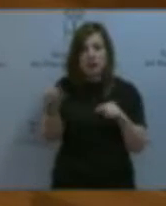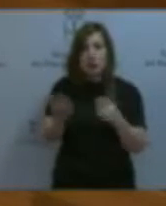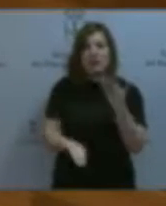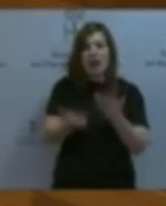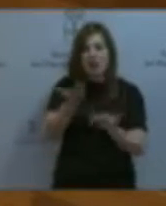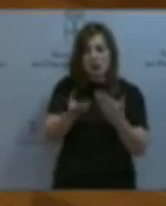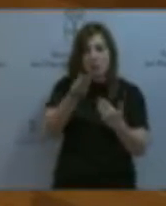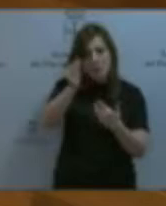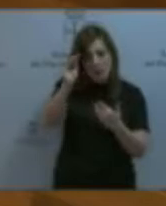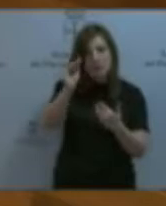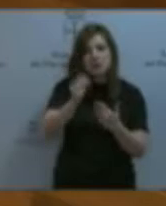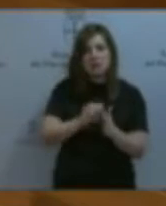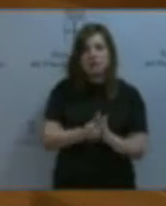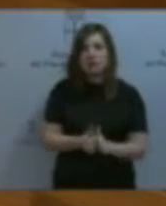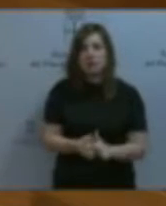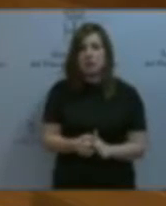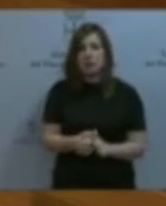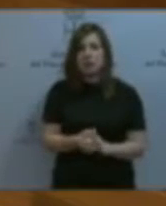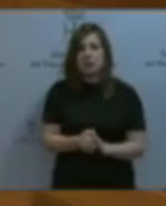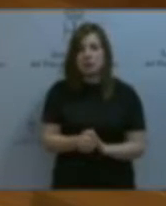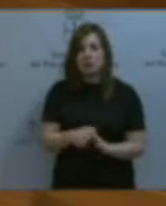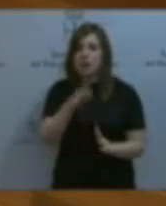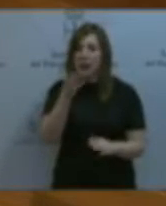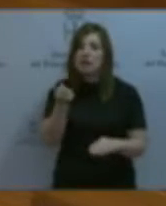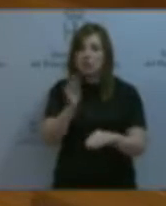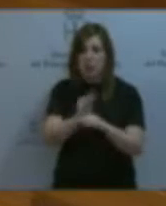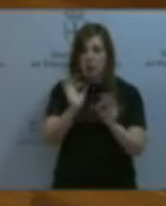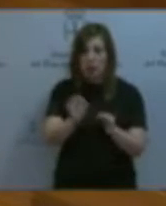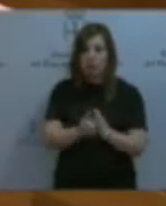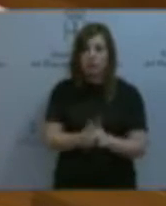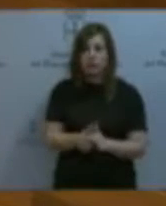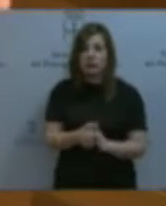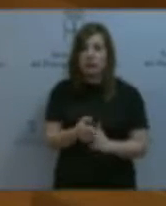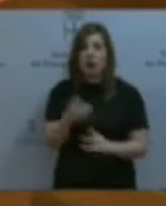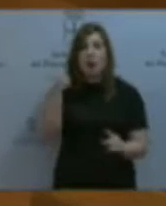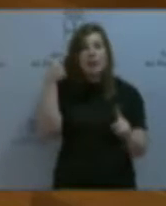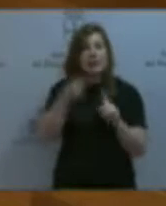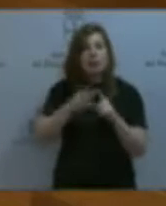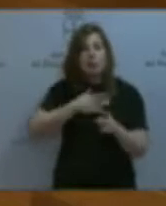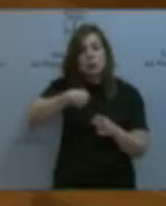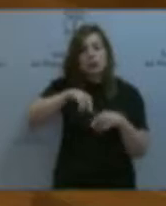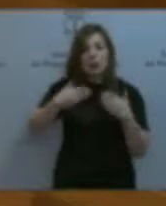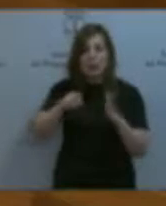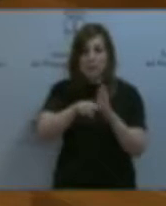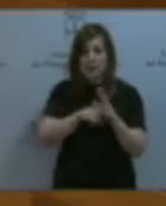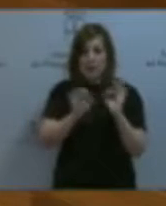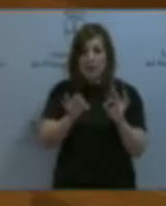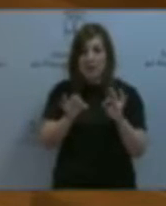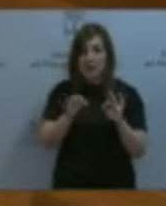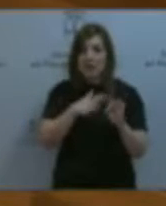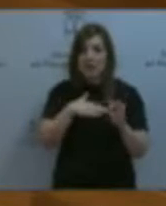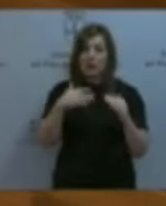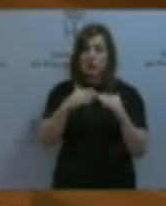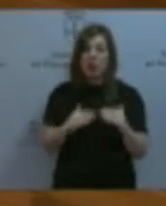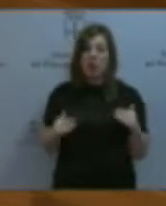añadida para esa subvención. Con ello, ¿qué perseguimos con esta medida en concreto? Pues bueno, reducir esa